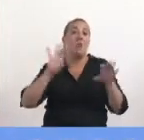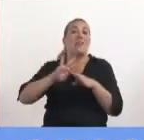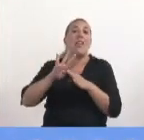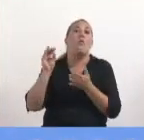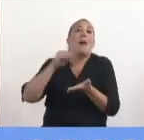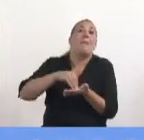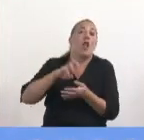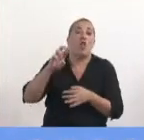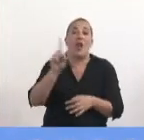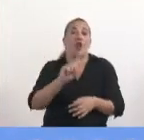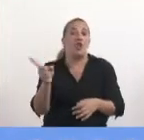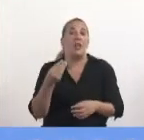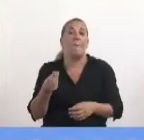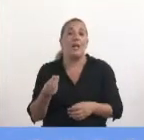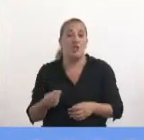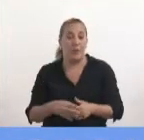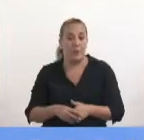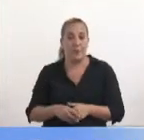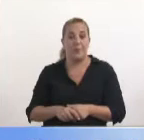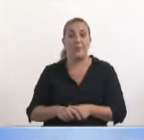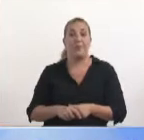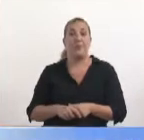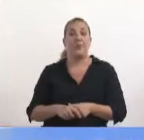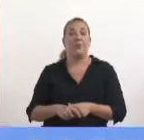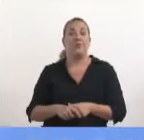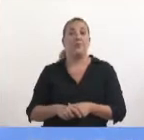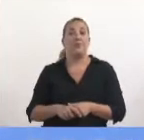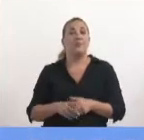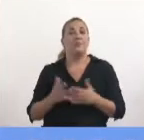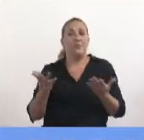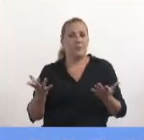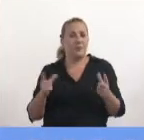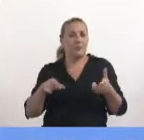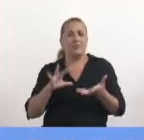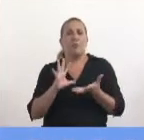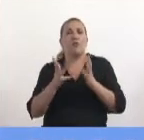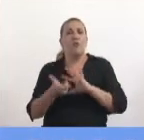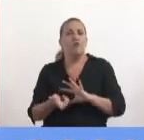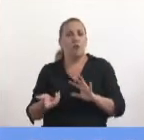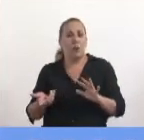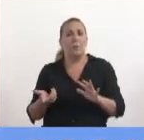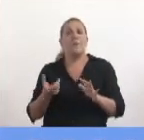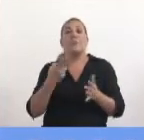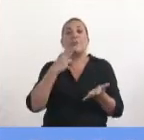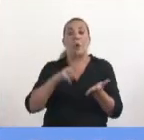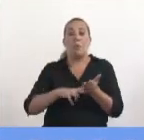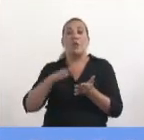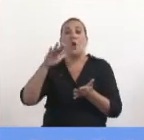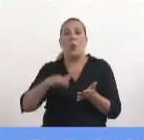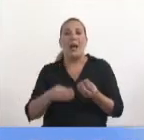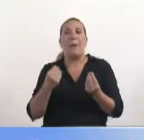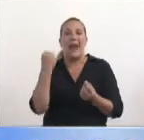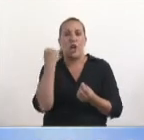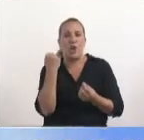pasó? Terminó la situación y todo esto cerraba de una forma: bajo impuestos para que la economía crezca, y